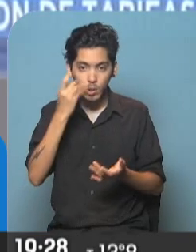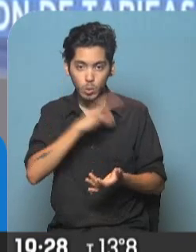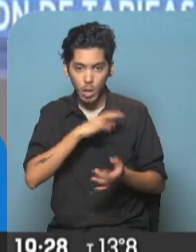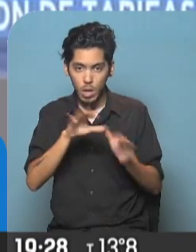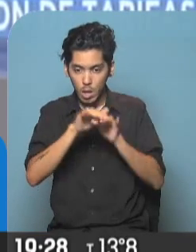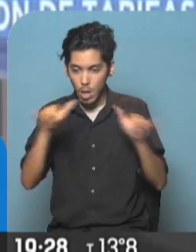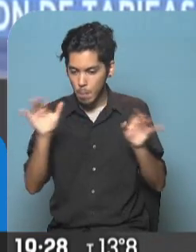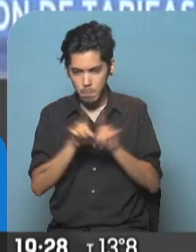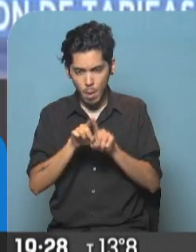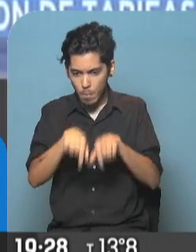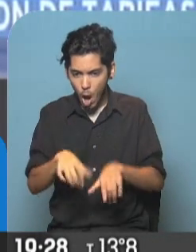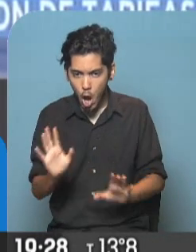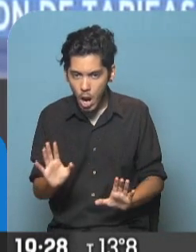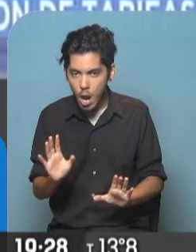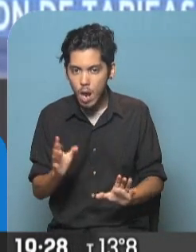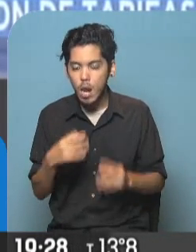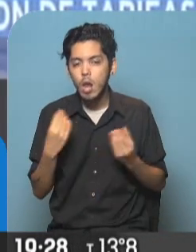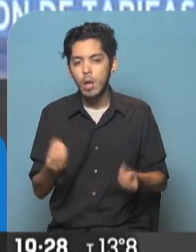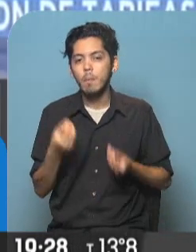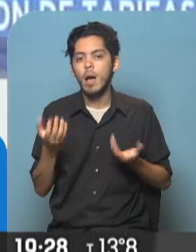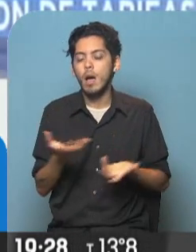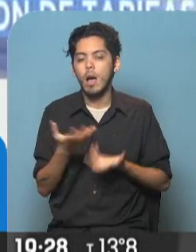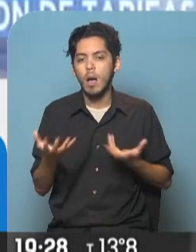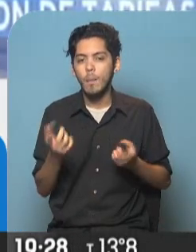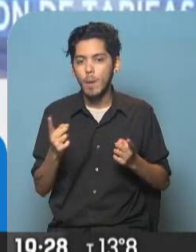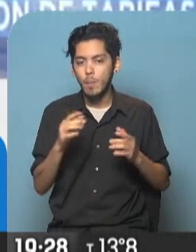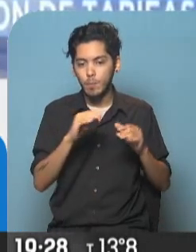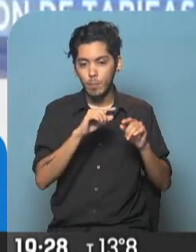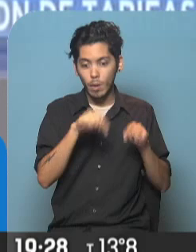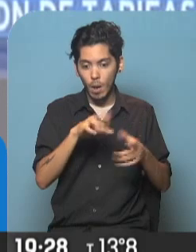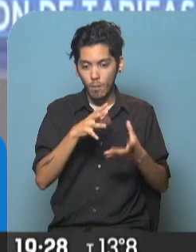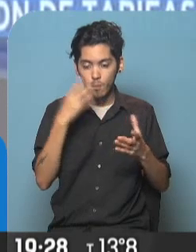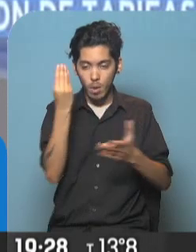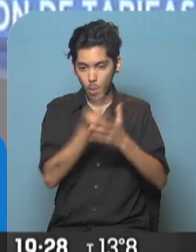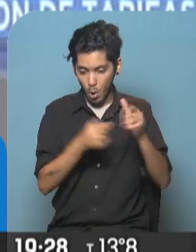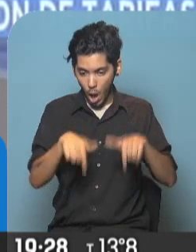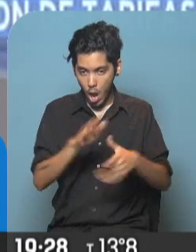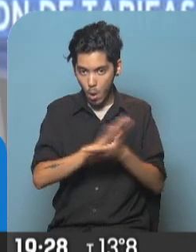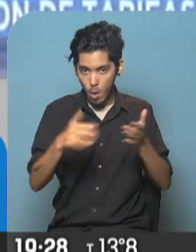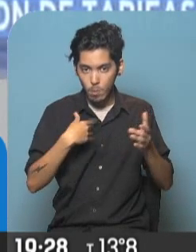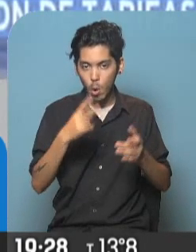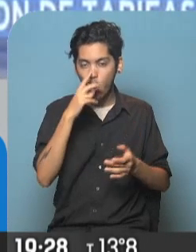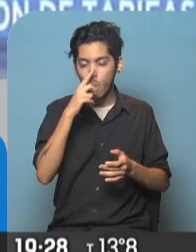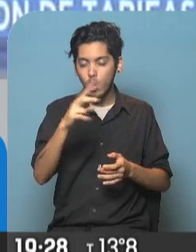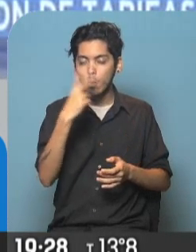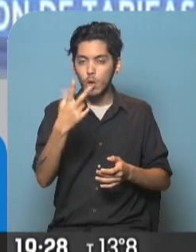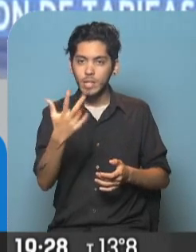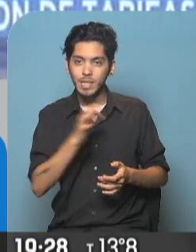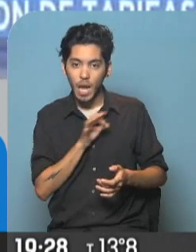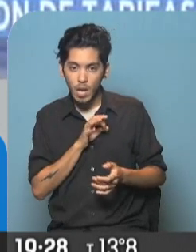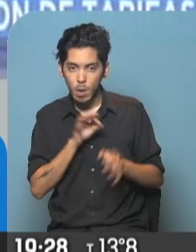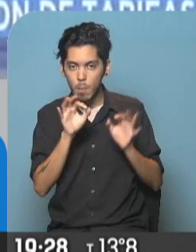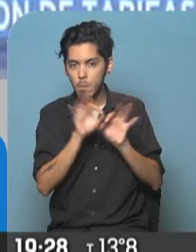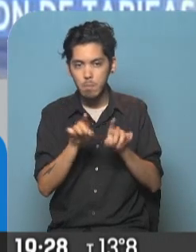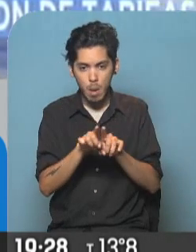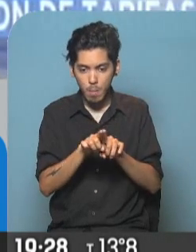actual pero lo que pasa que con el esquema actual se movió eso en los últimos dos o tres años entonces si bien